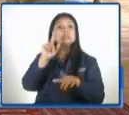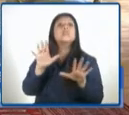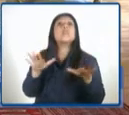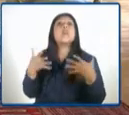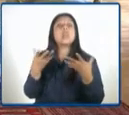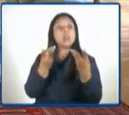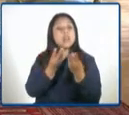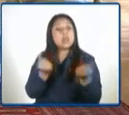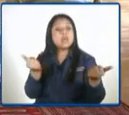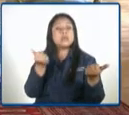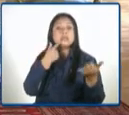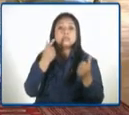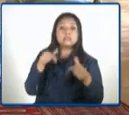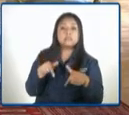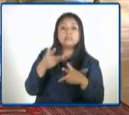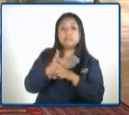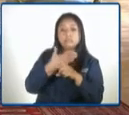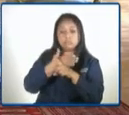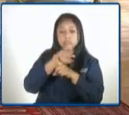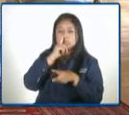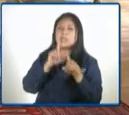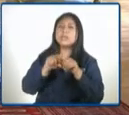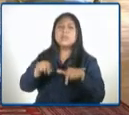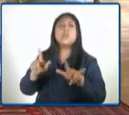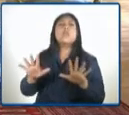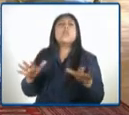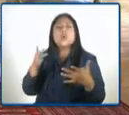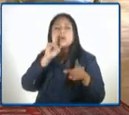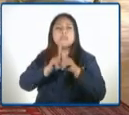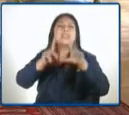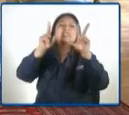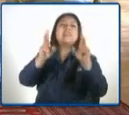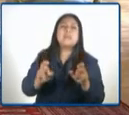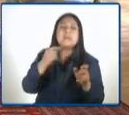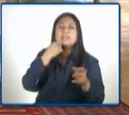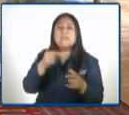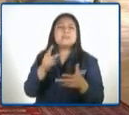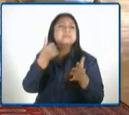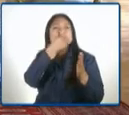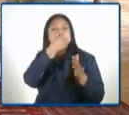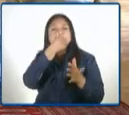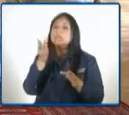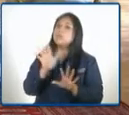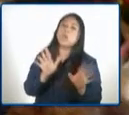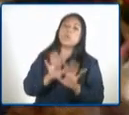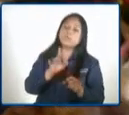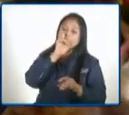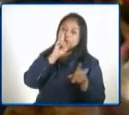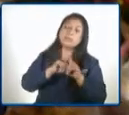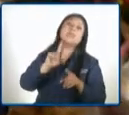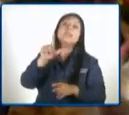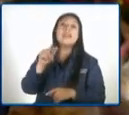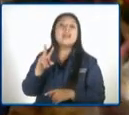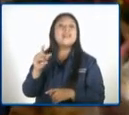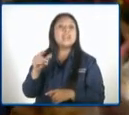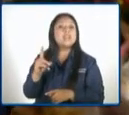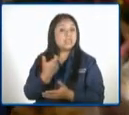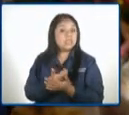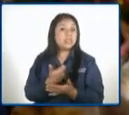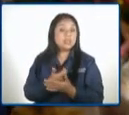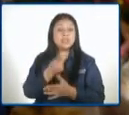problemática. Esto no es solamente un tema de cultivos ilícitos, es un tema de lavado de activos, es un tema también